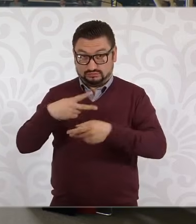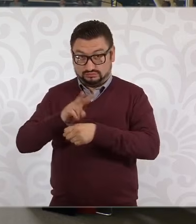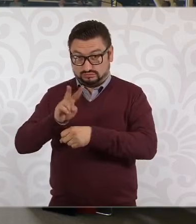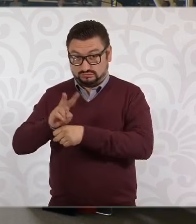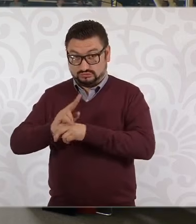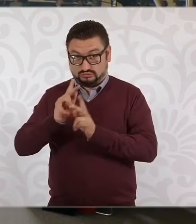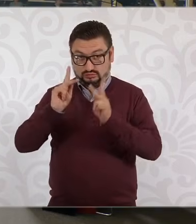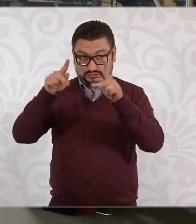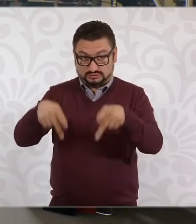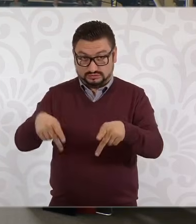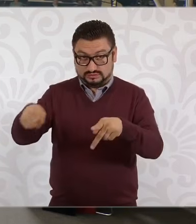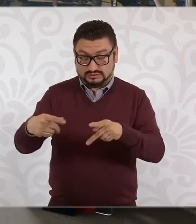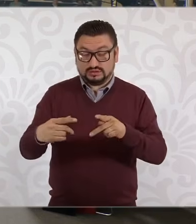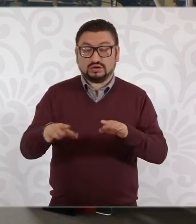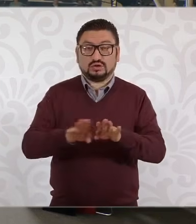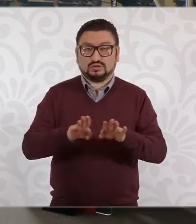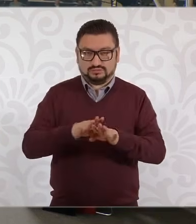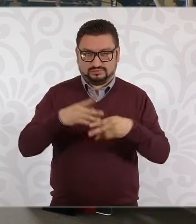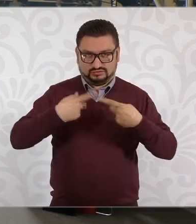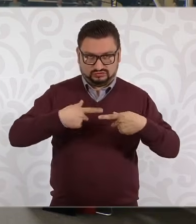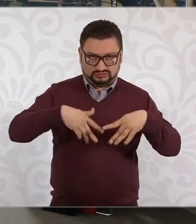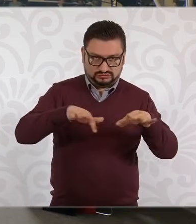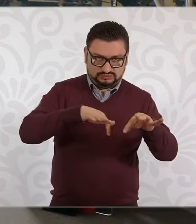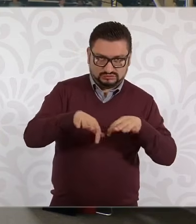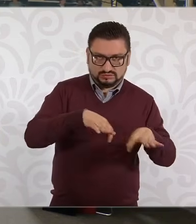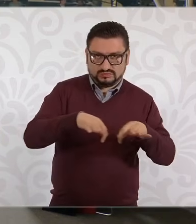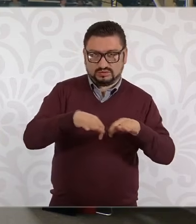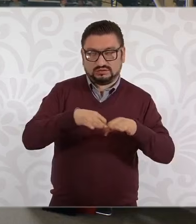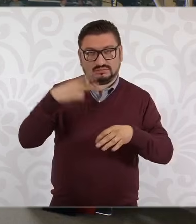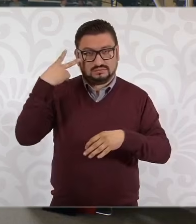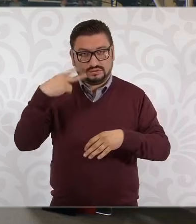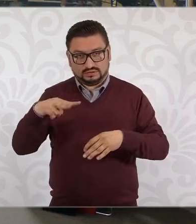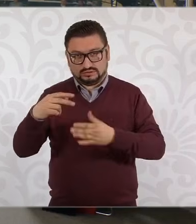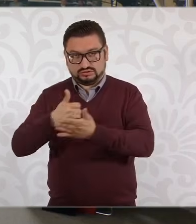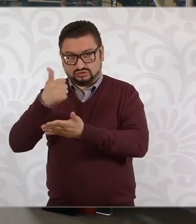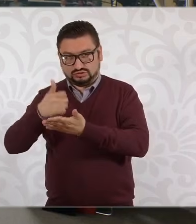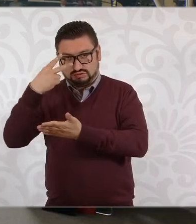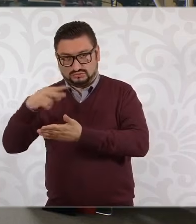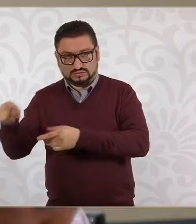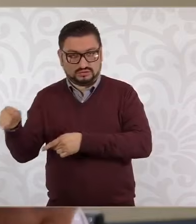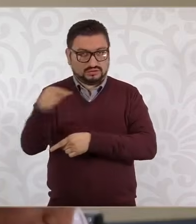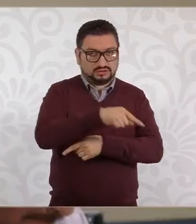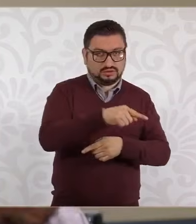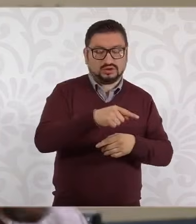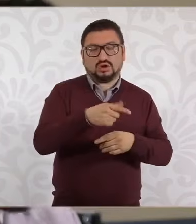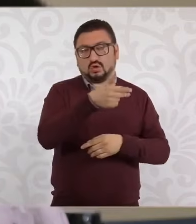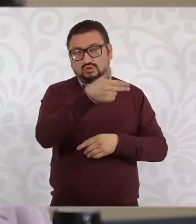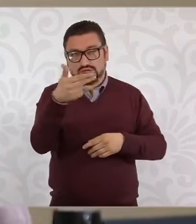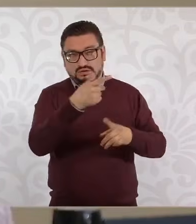puente Nichupté, que permitirá comunicar a trabajadores y personas que viajan desde la ciudad a la zona hotelera? Y